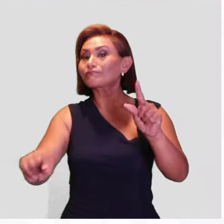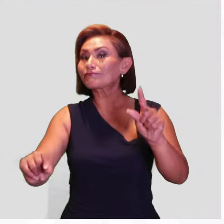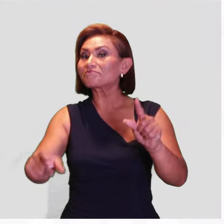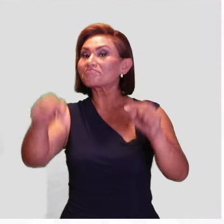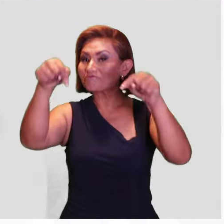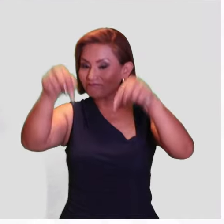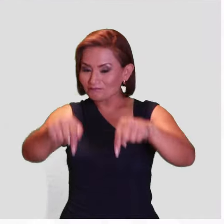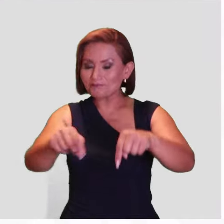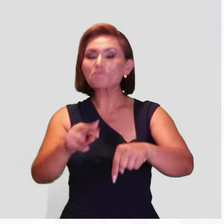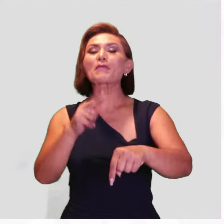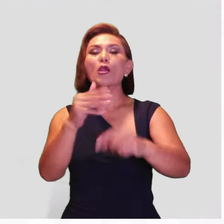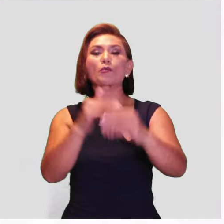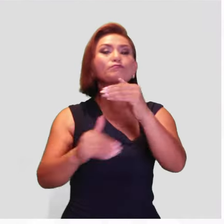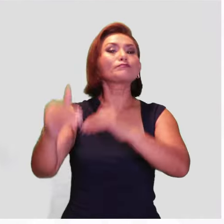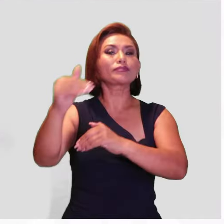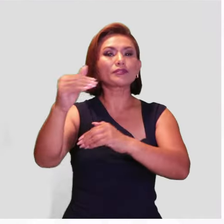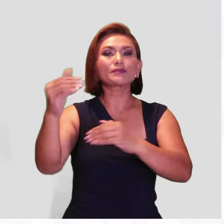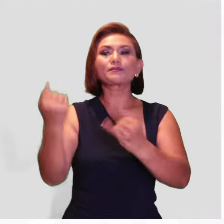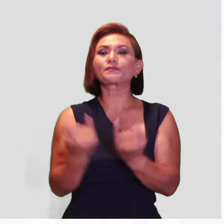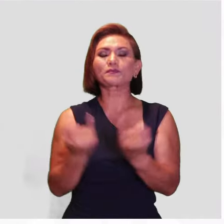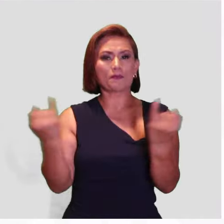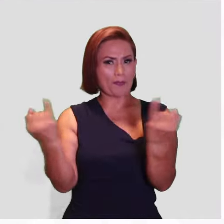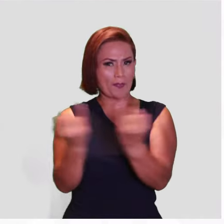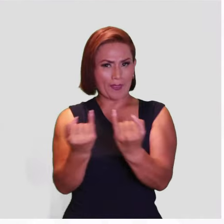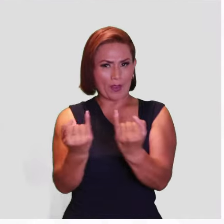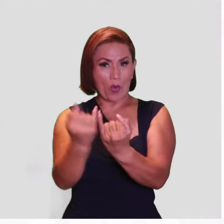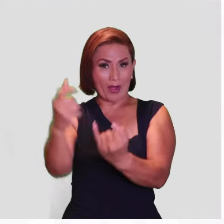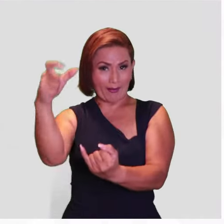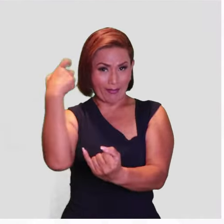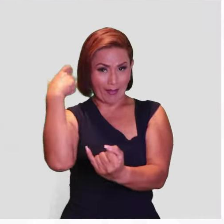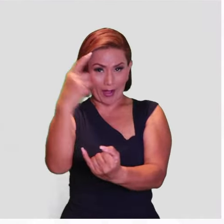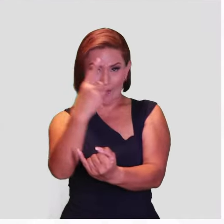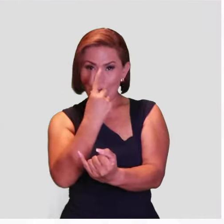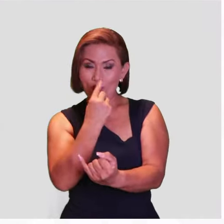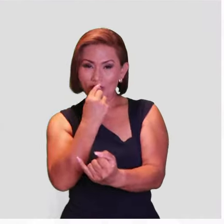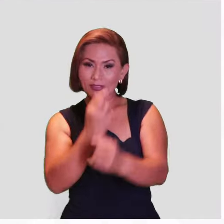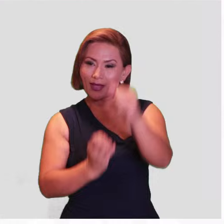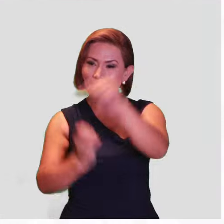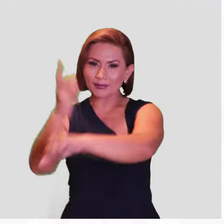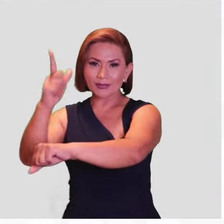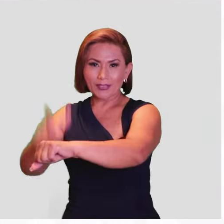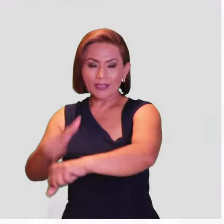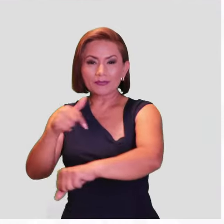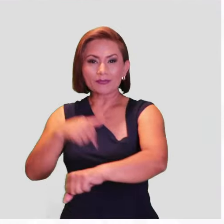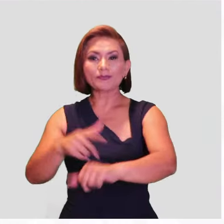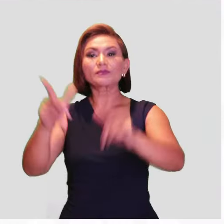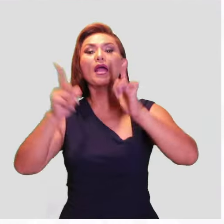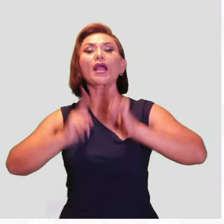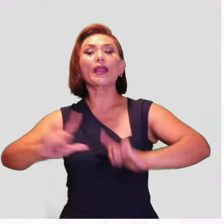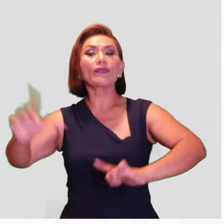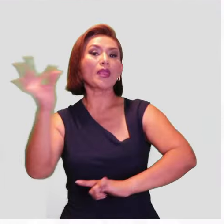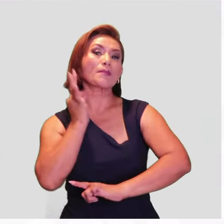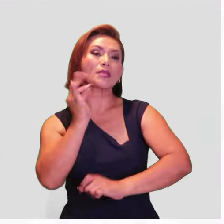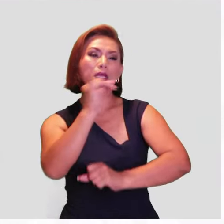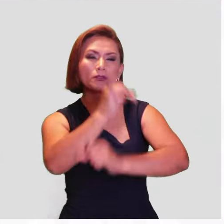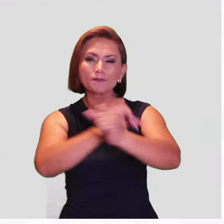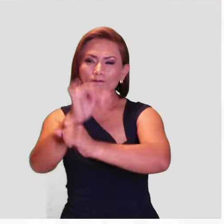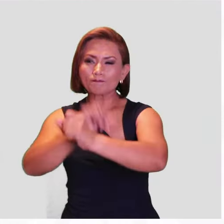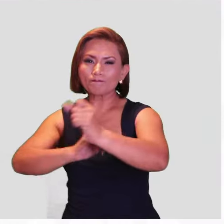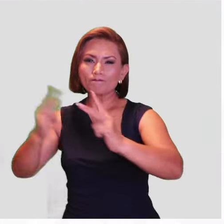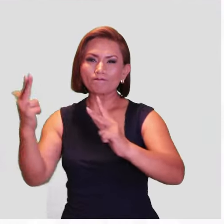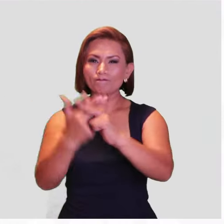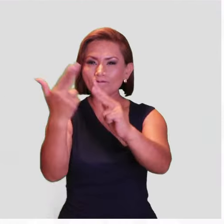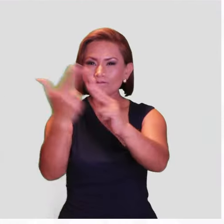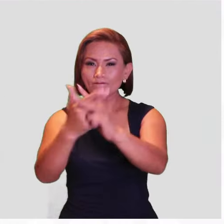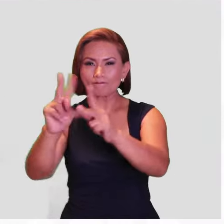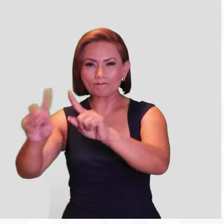policías que somos, al igual que con la policía queretana, con la policía estatal, los agentes de investigación del delito, y dicho